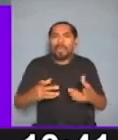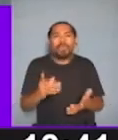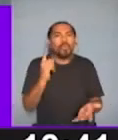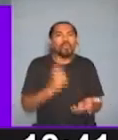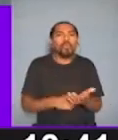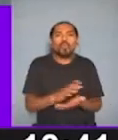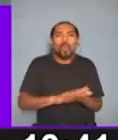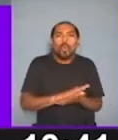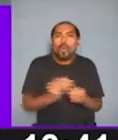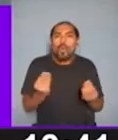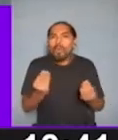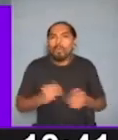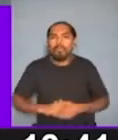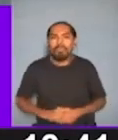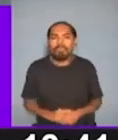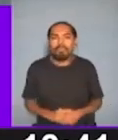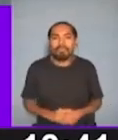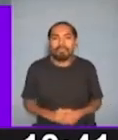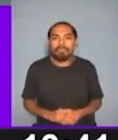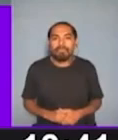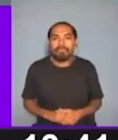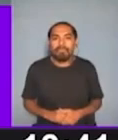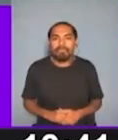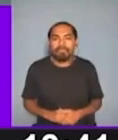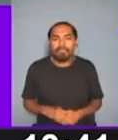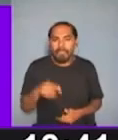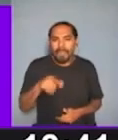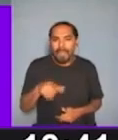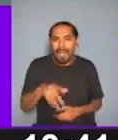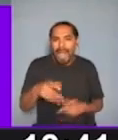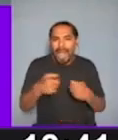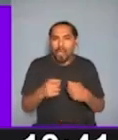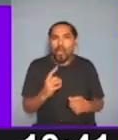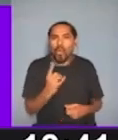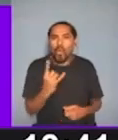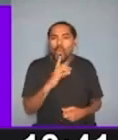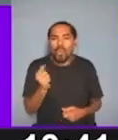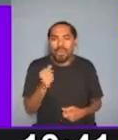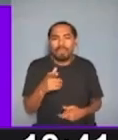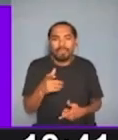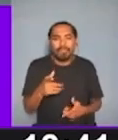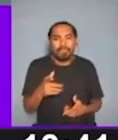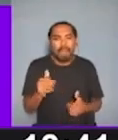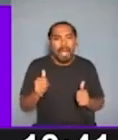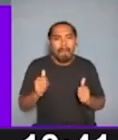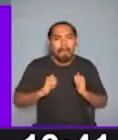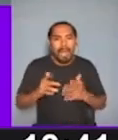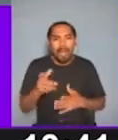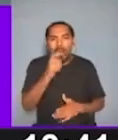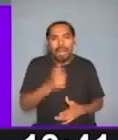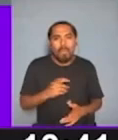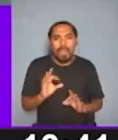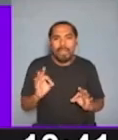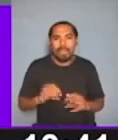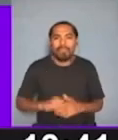tipo de respuesta, decía desde la UTA Fernández, cosa de que se trabaje en conjunto con un pedido de los empresarios